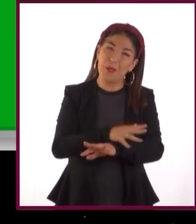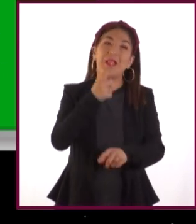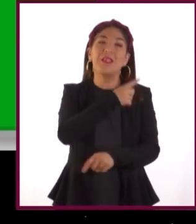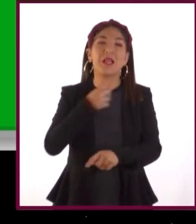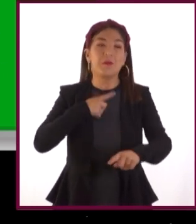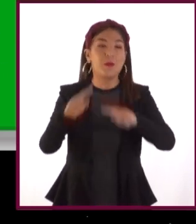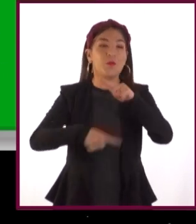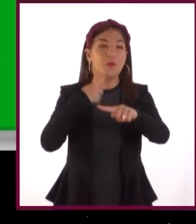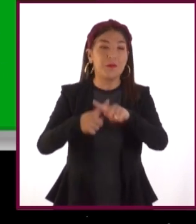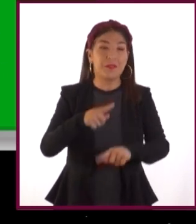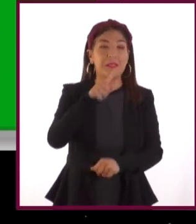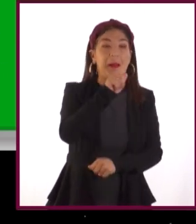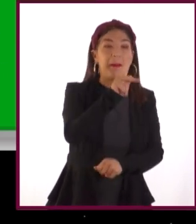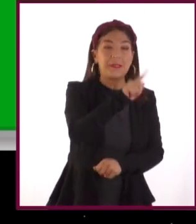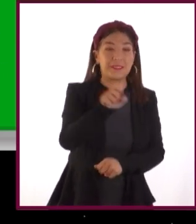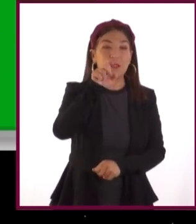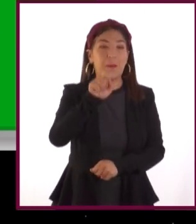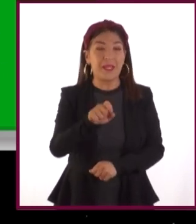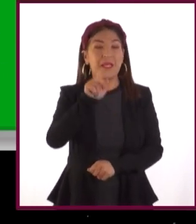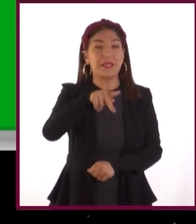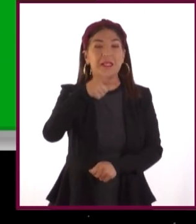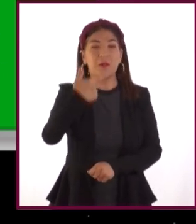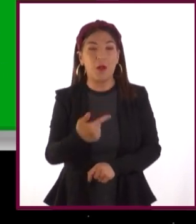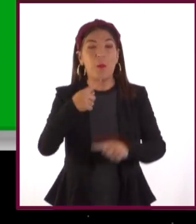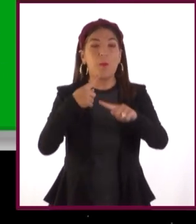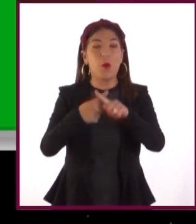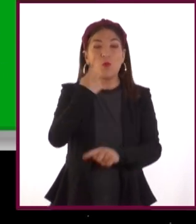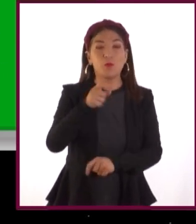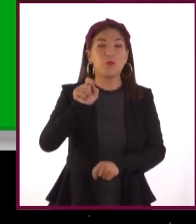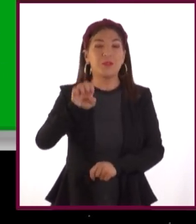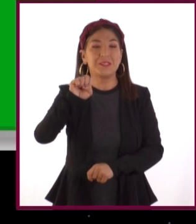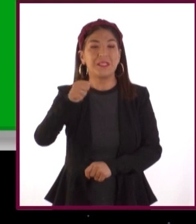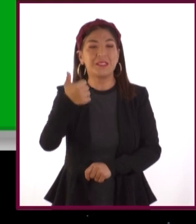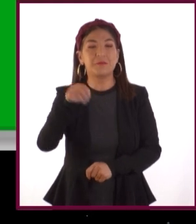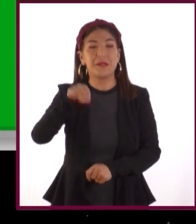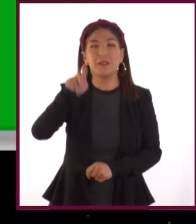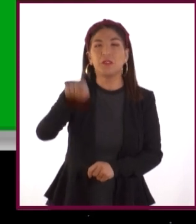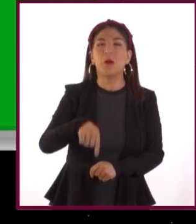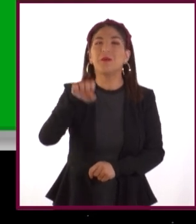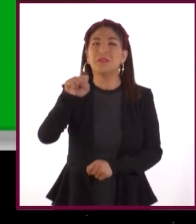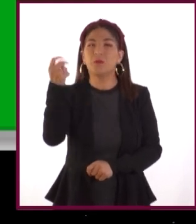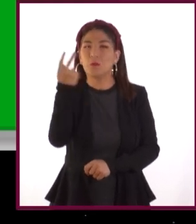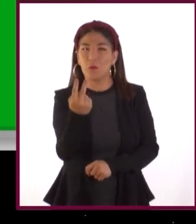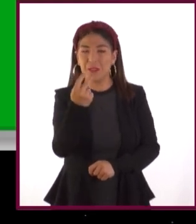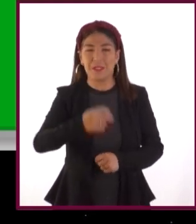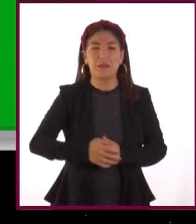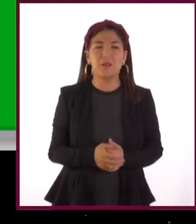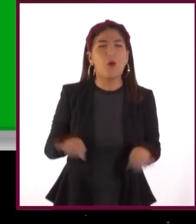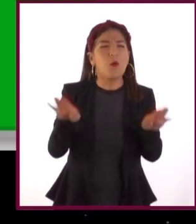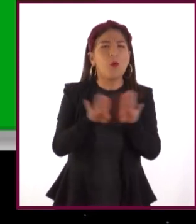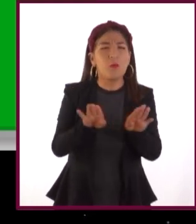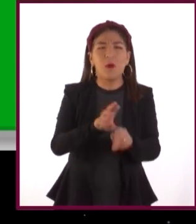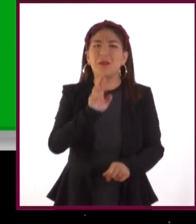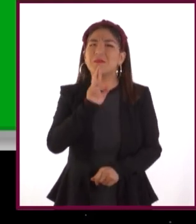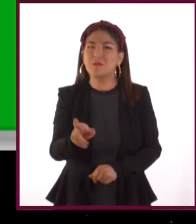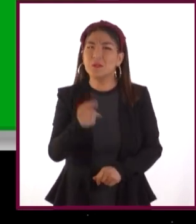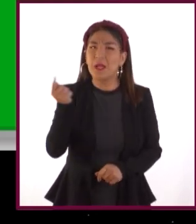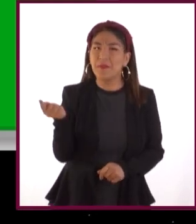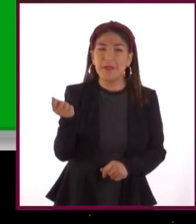9.81 metros sobre segundo cuadrado al cuadrado. Por lo tanto, su peso en la Tierra es de